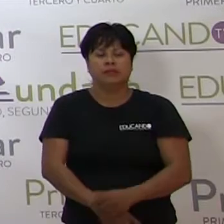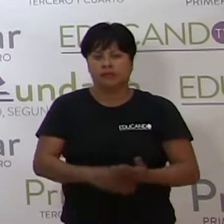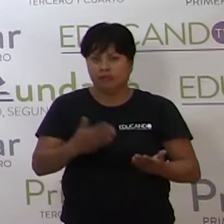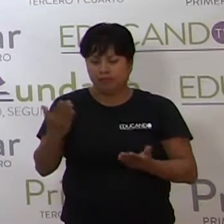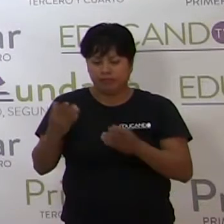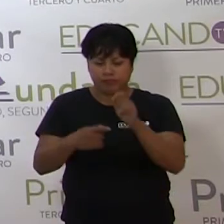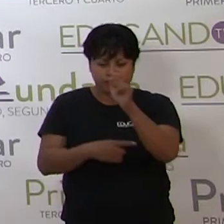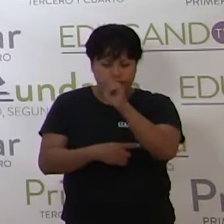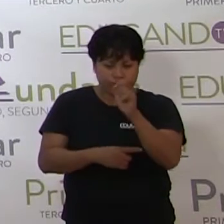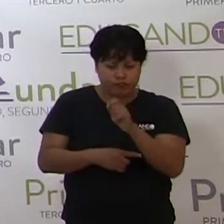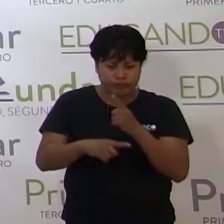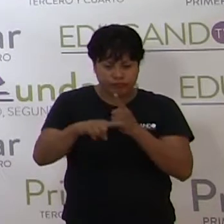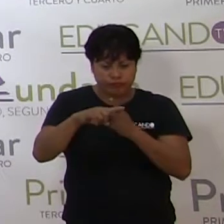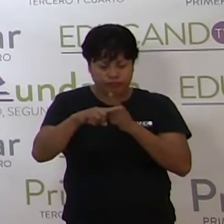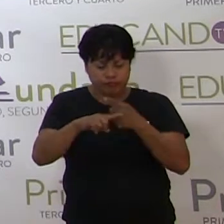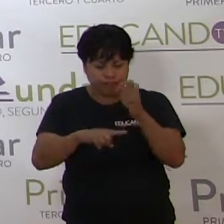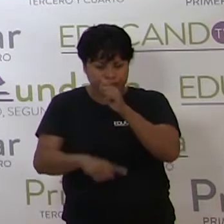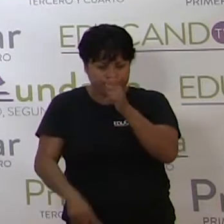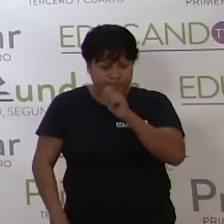la suma.